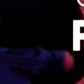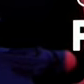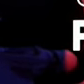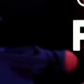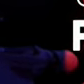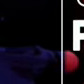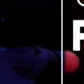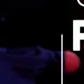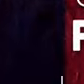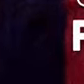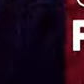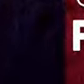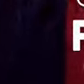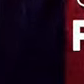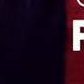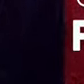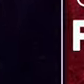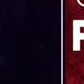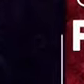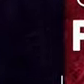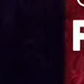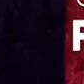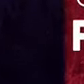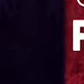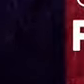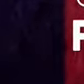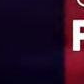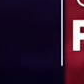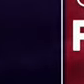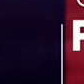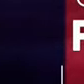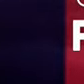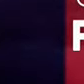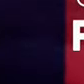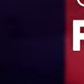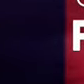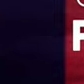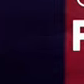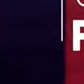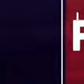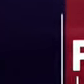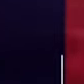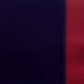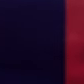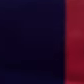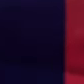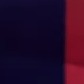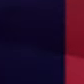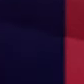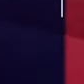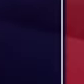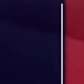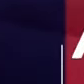Un proyecto de ley para endurecer penas contra las personas que provoquen incendios.